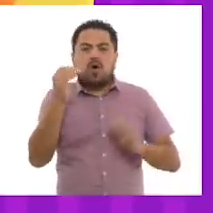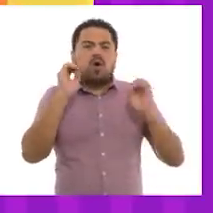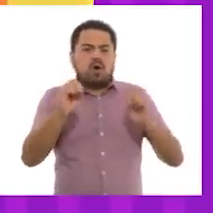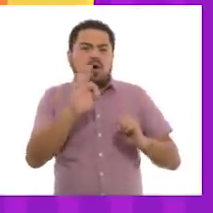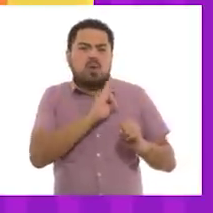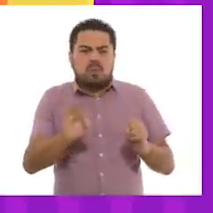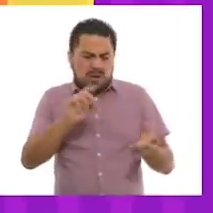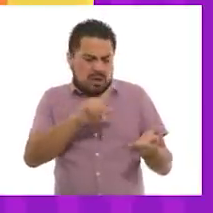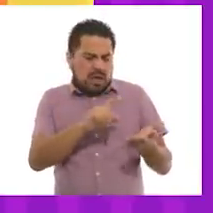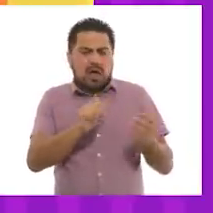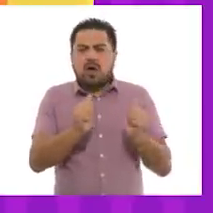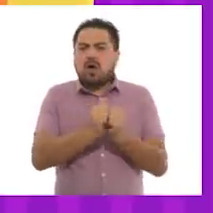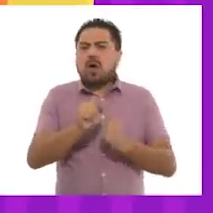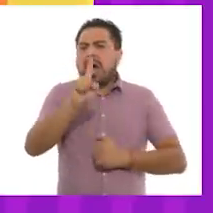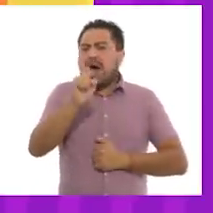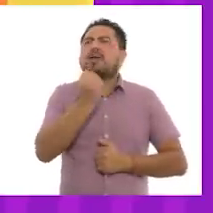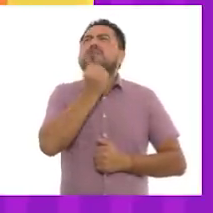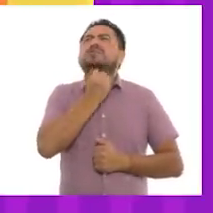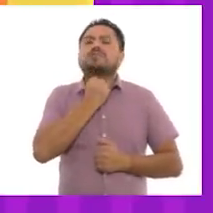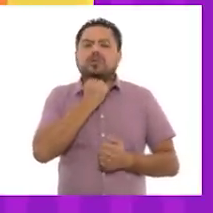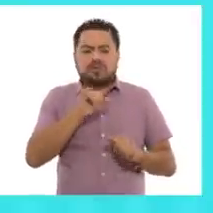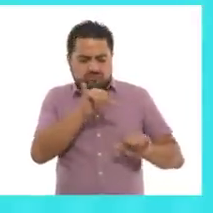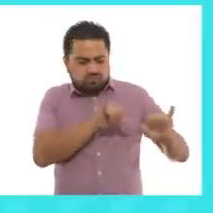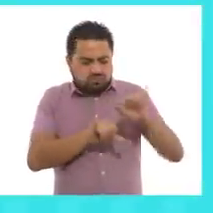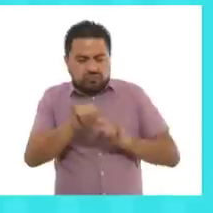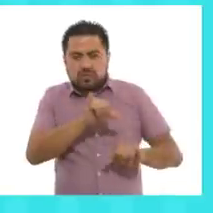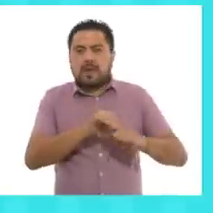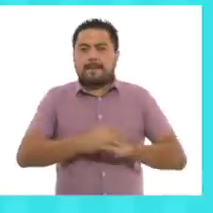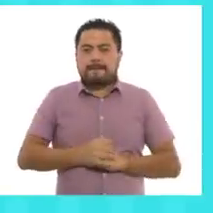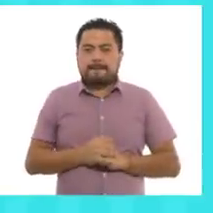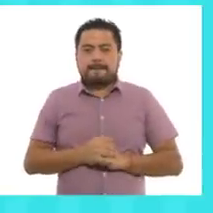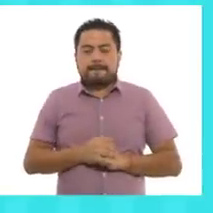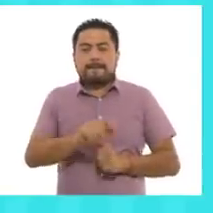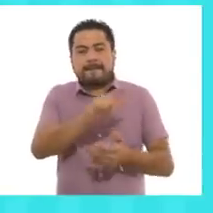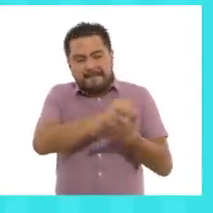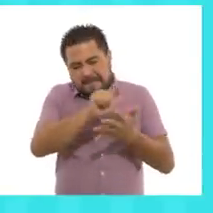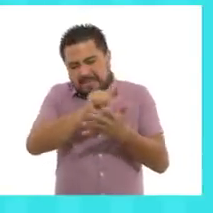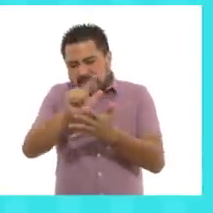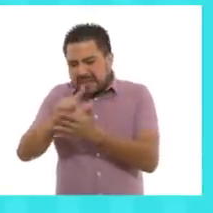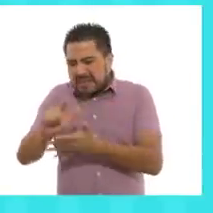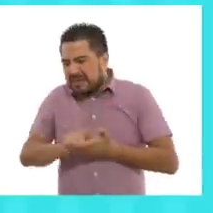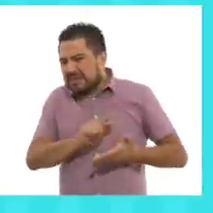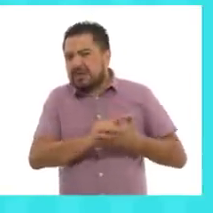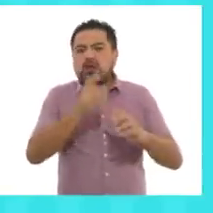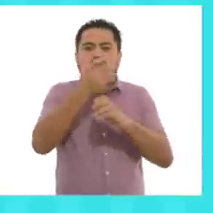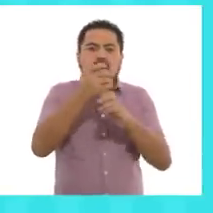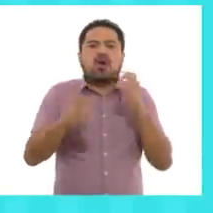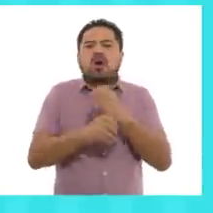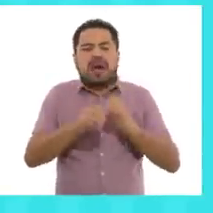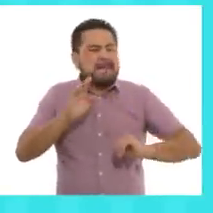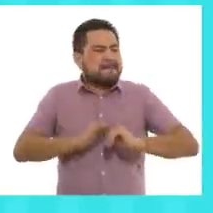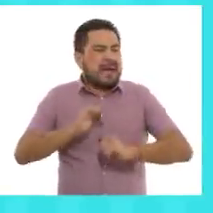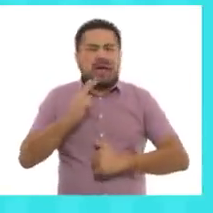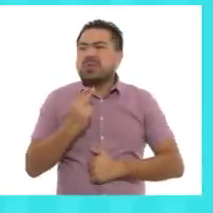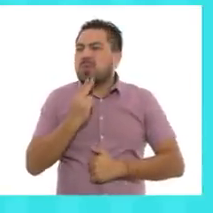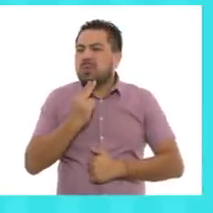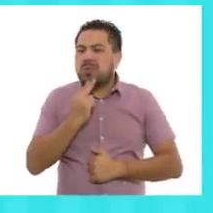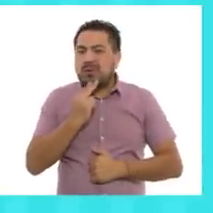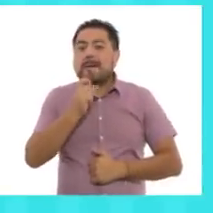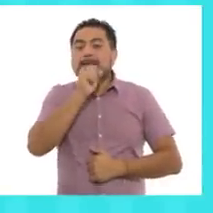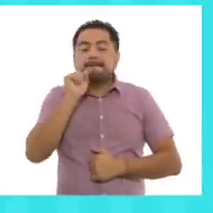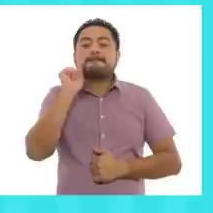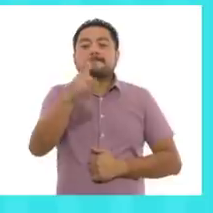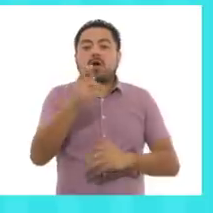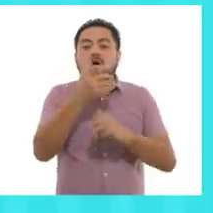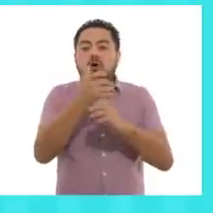aplica desinfectante a base de agua y alcohol. Desinfecta las superficies de los objetos que más utilizas. También